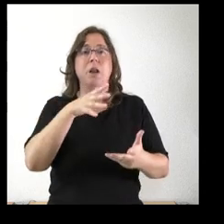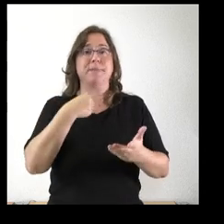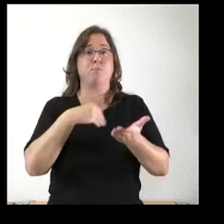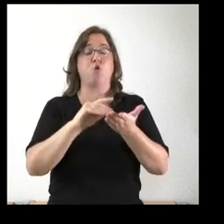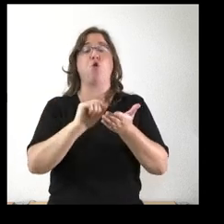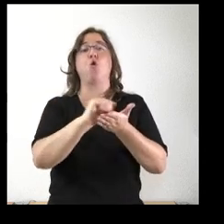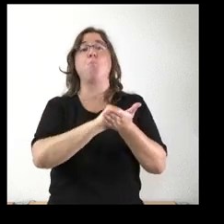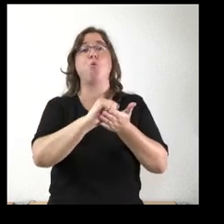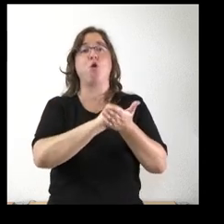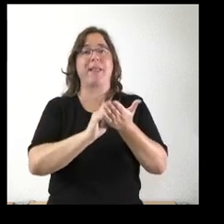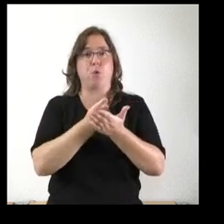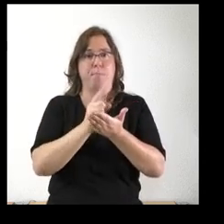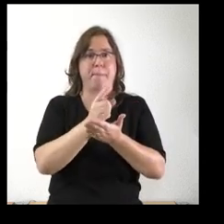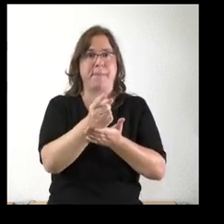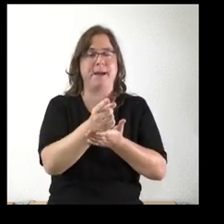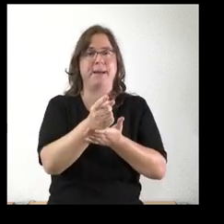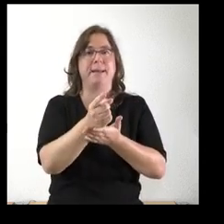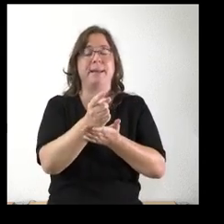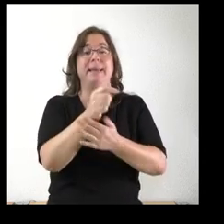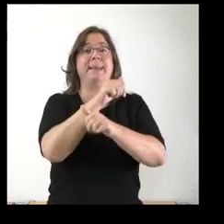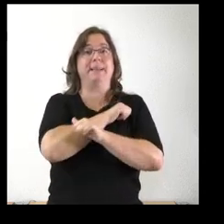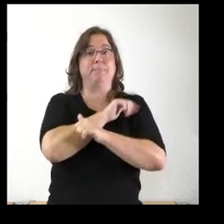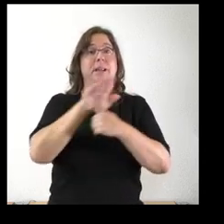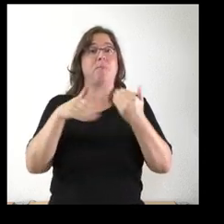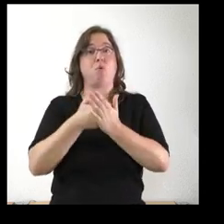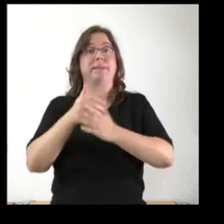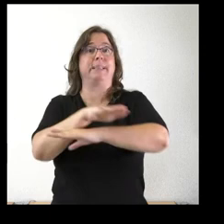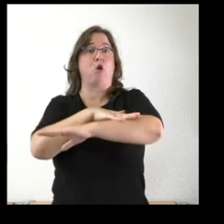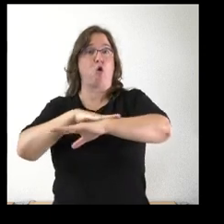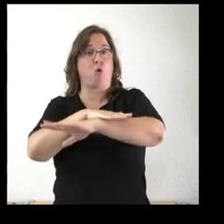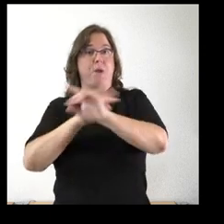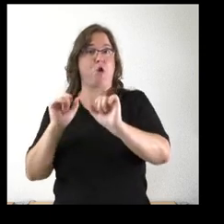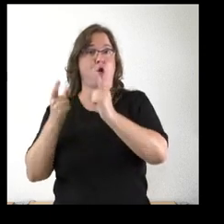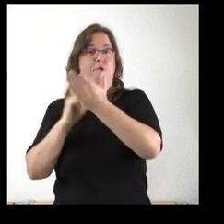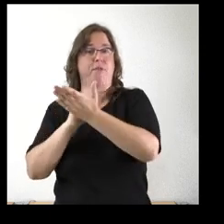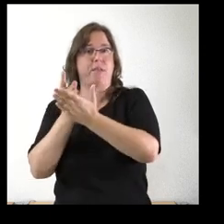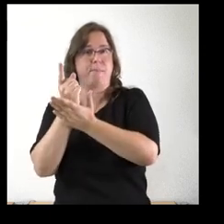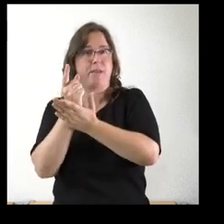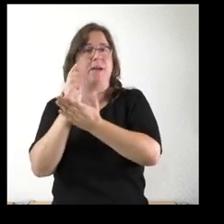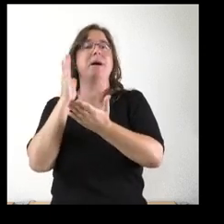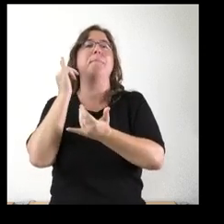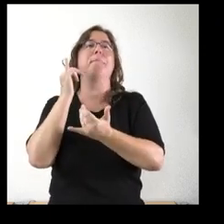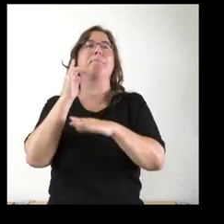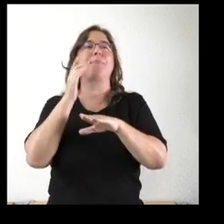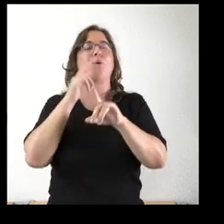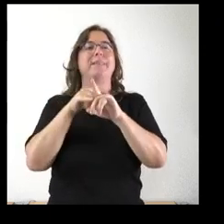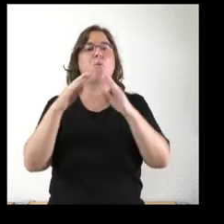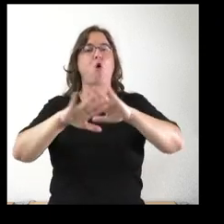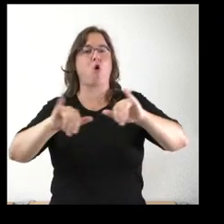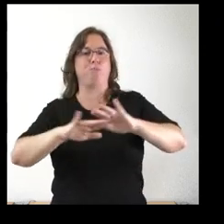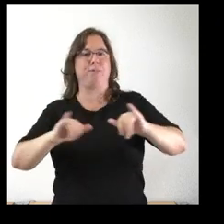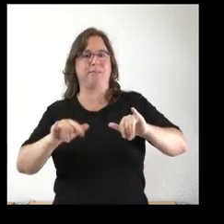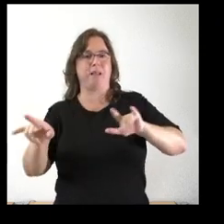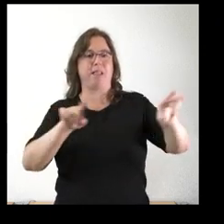se ha presentado ahora, se va a esperar al mapa definitivo del Gobierno para poder compensar esas líneas si definitivamente